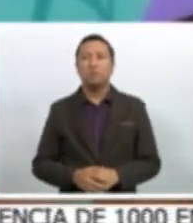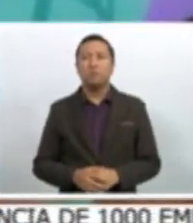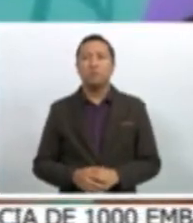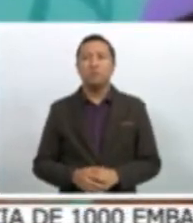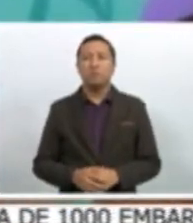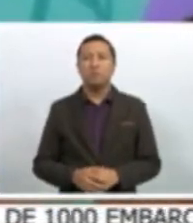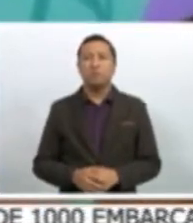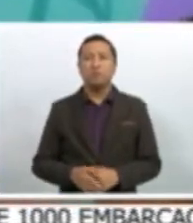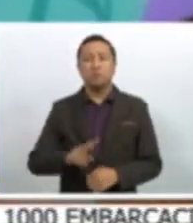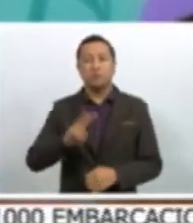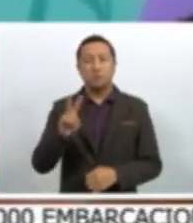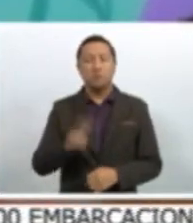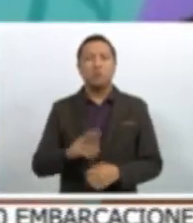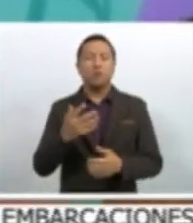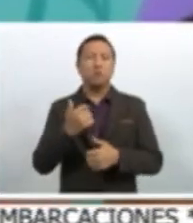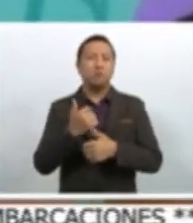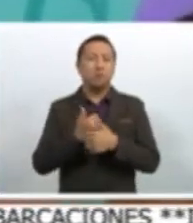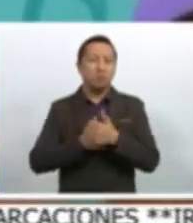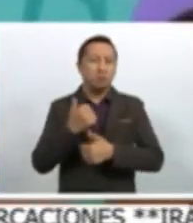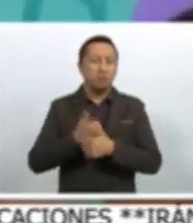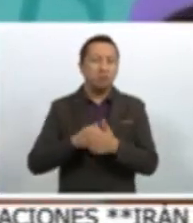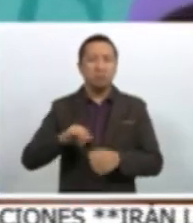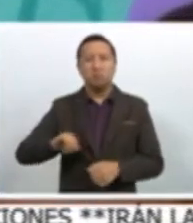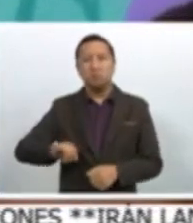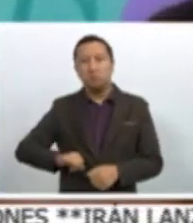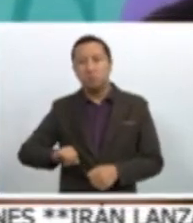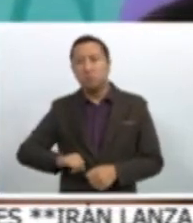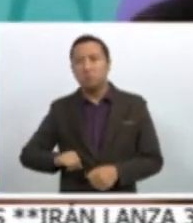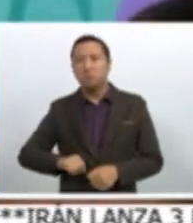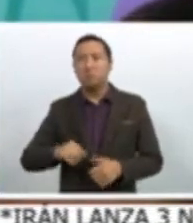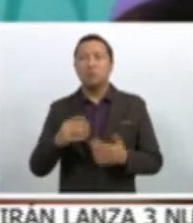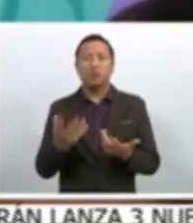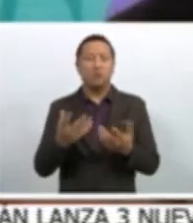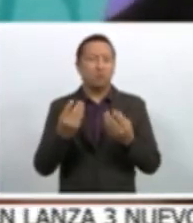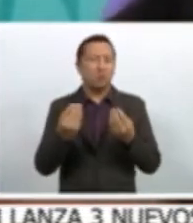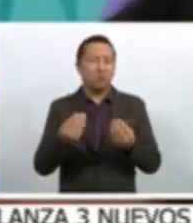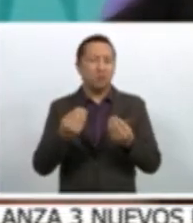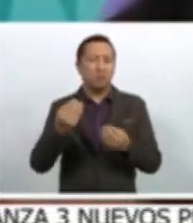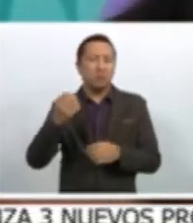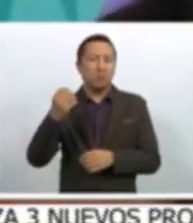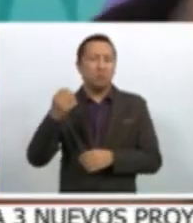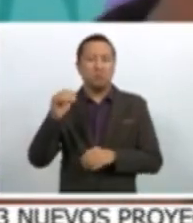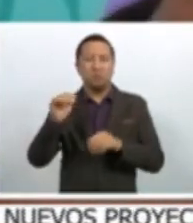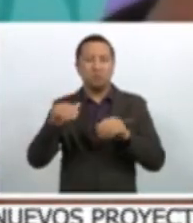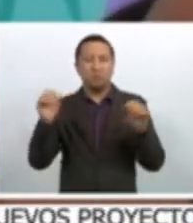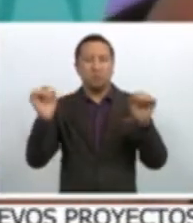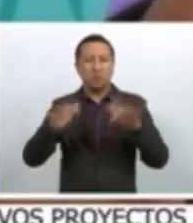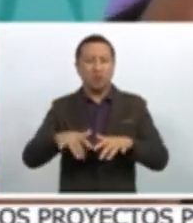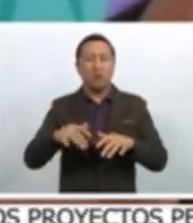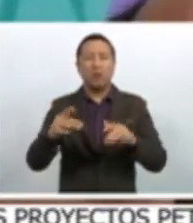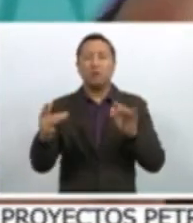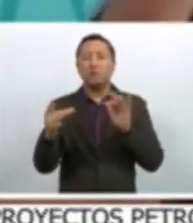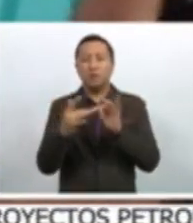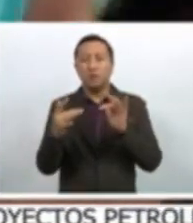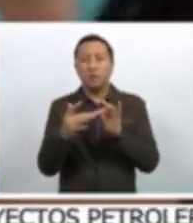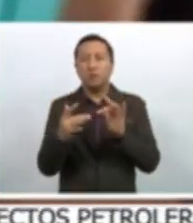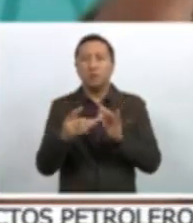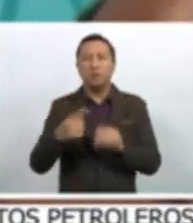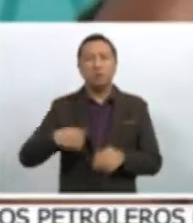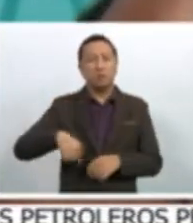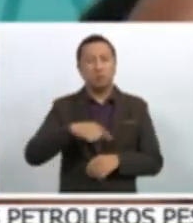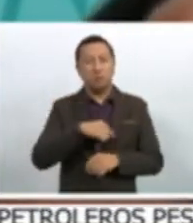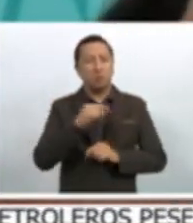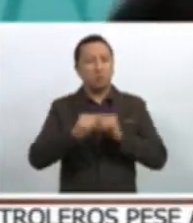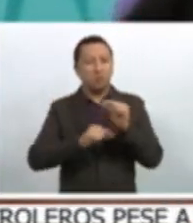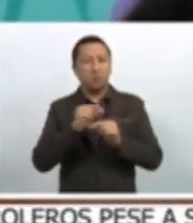verdad es que fue un concurso muy interesante, hubo bastante convocatoria, a pesar de tener esta nueva modalidad en línea, creo que estamos empezando a